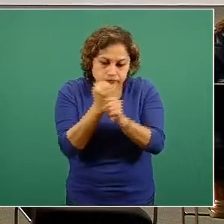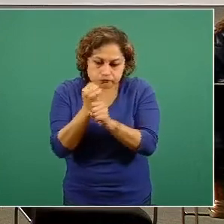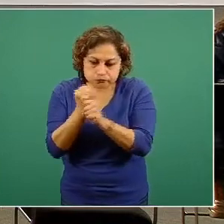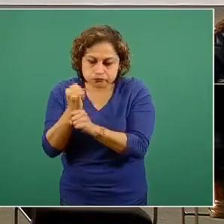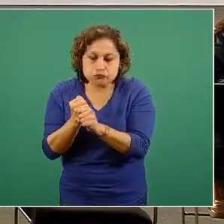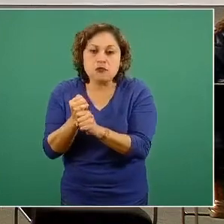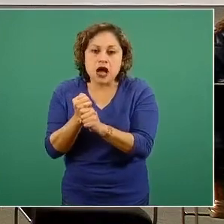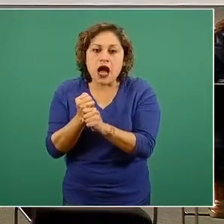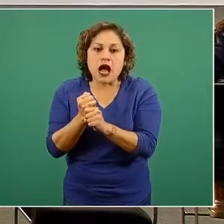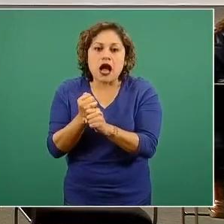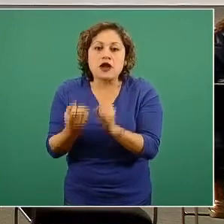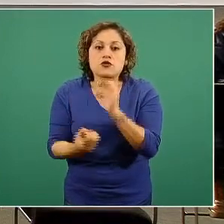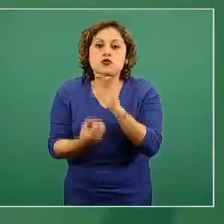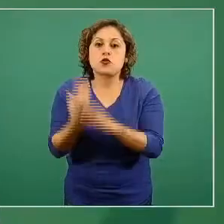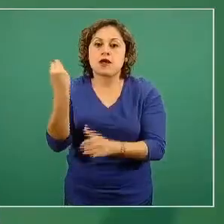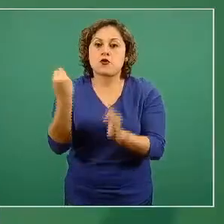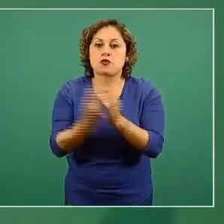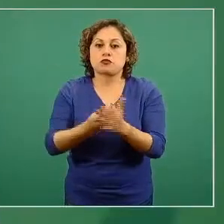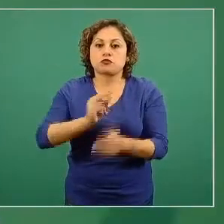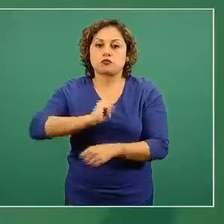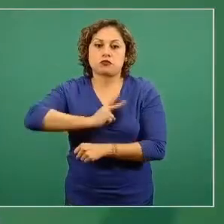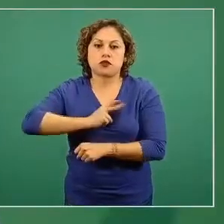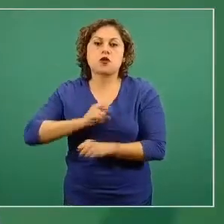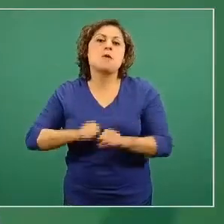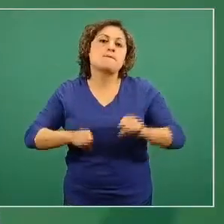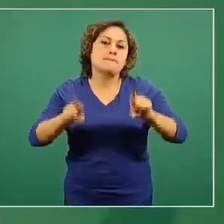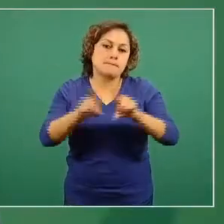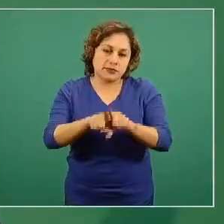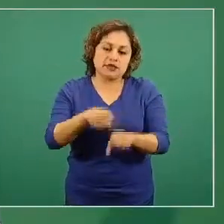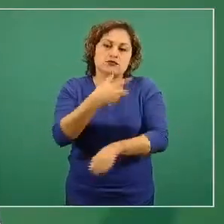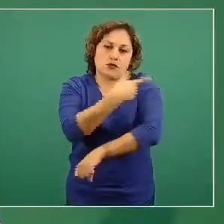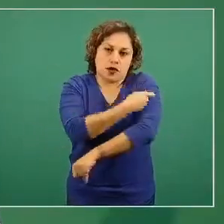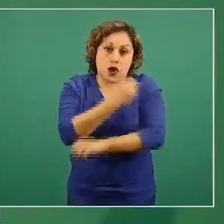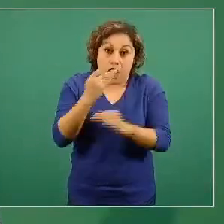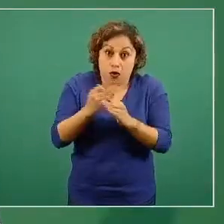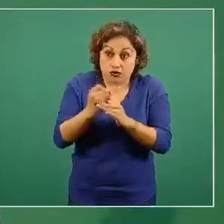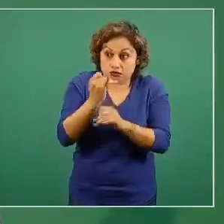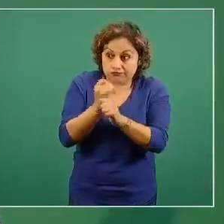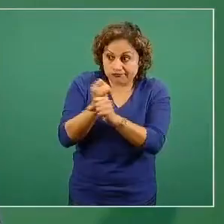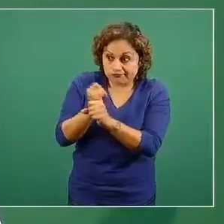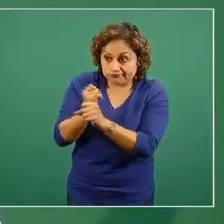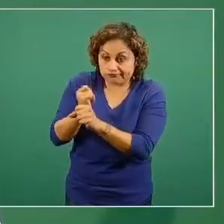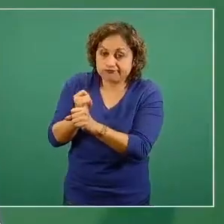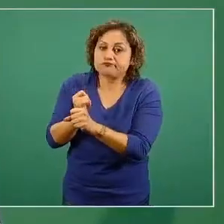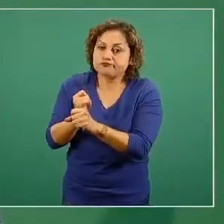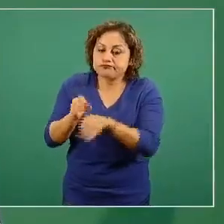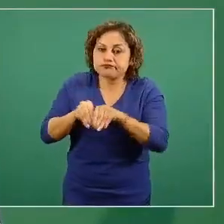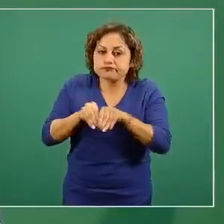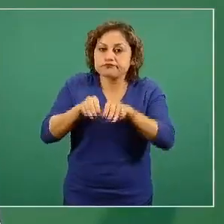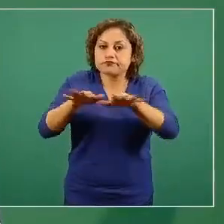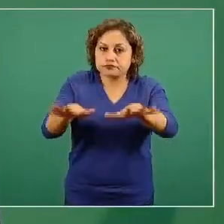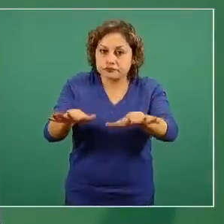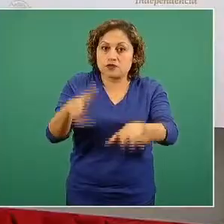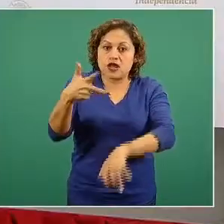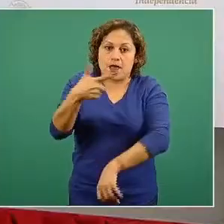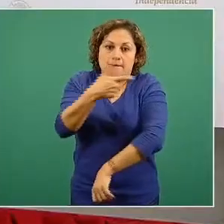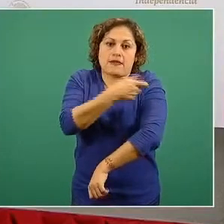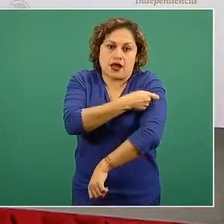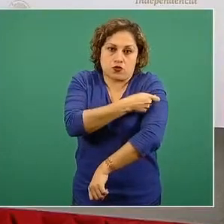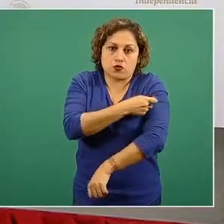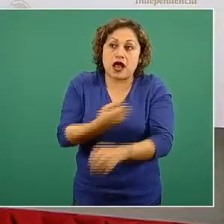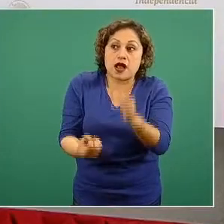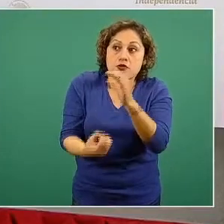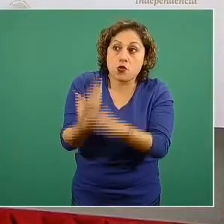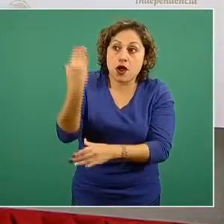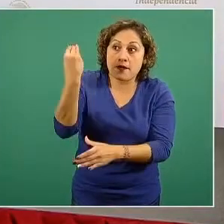cubre. Es decir, al revés de los estudios que se han dado hasta el momento y de lo que se conoce, la vacuna cubre a esta